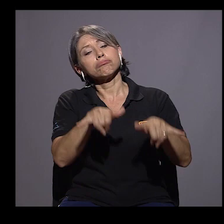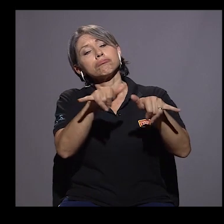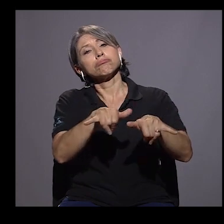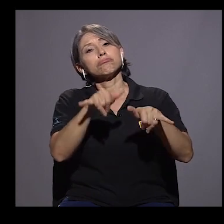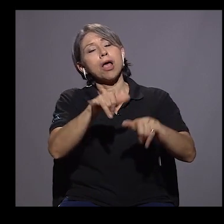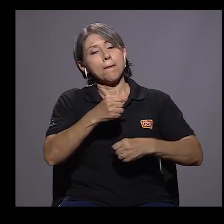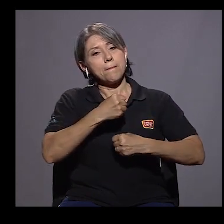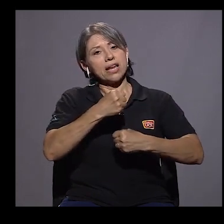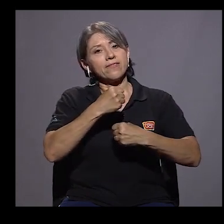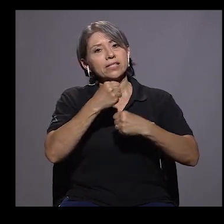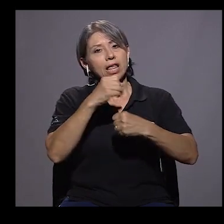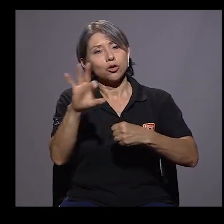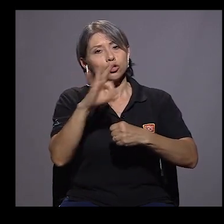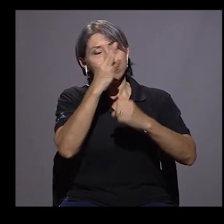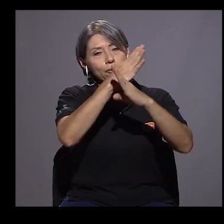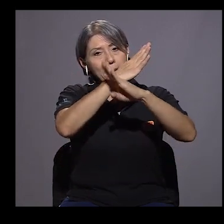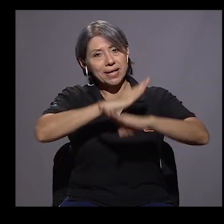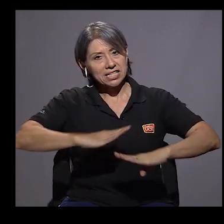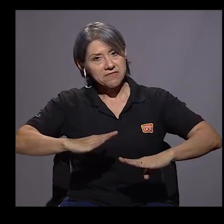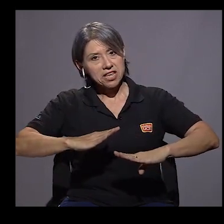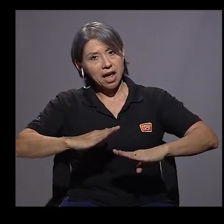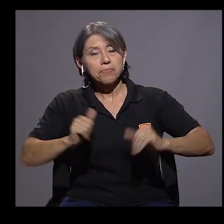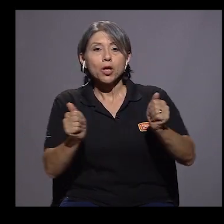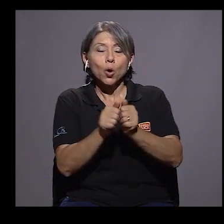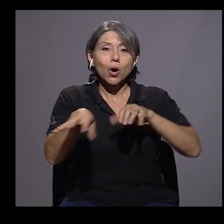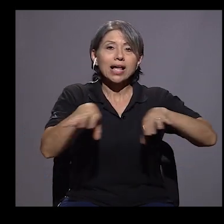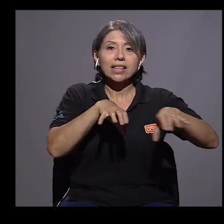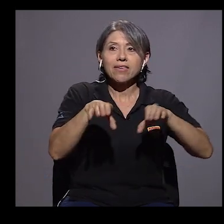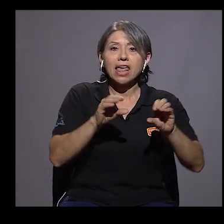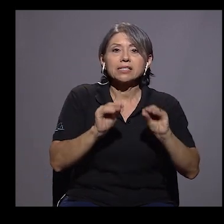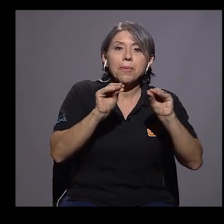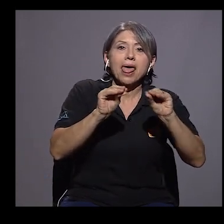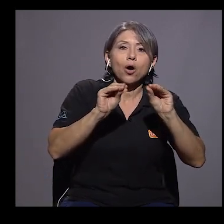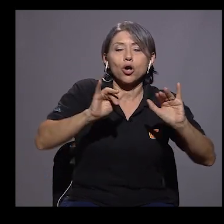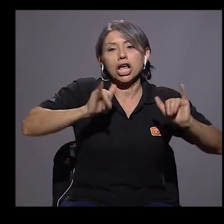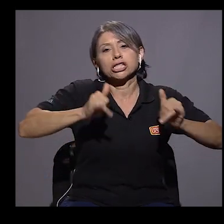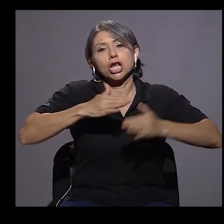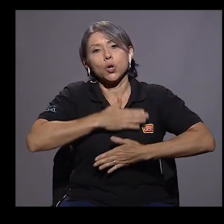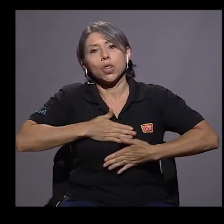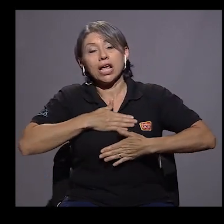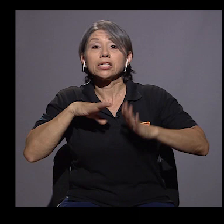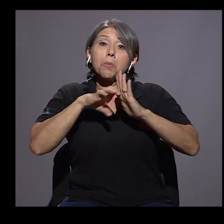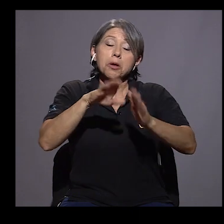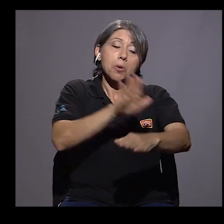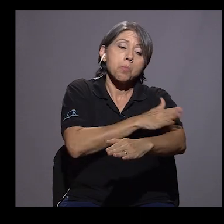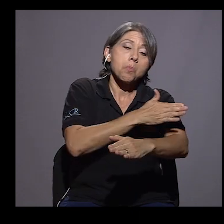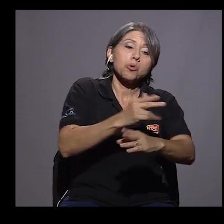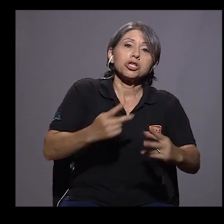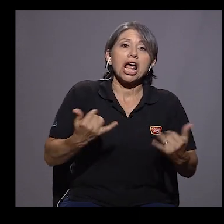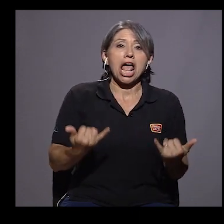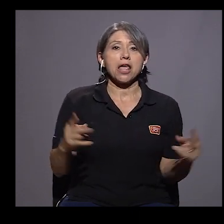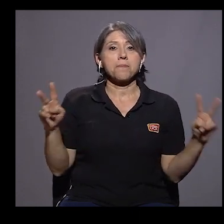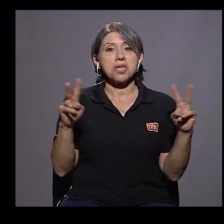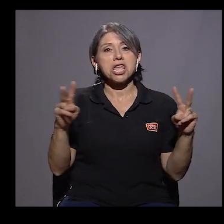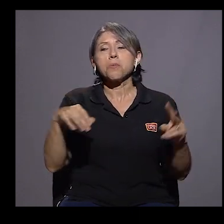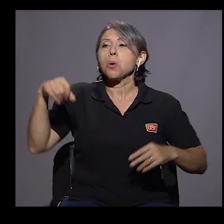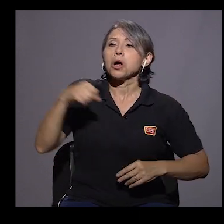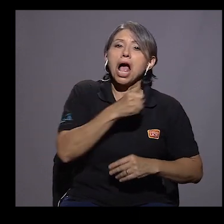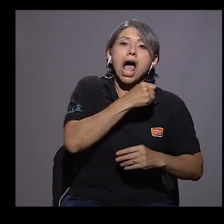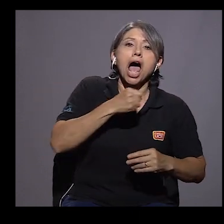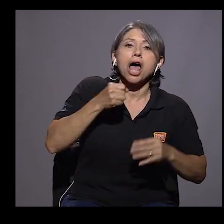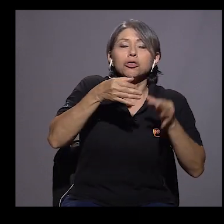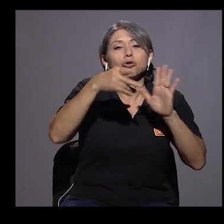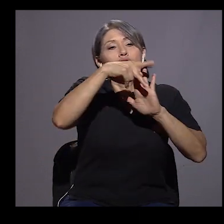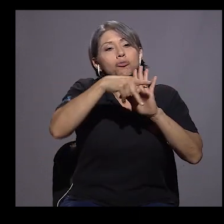Las personas estudiantes nos encontramos manifestándonos pacíficamente por medio de actividades pedagógicas y lúdicas, como música en